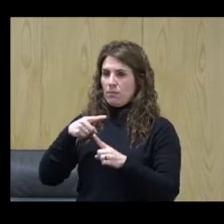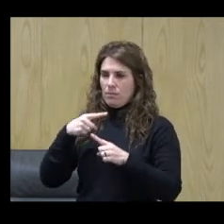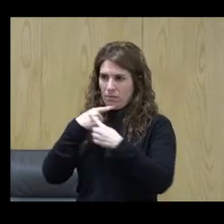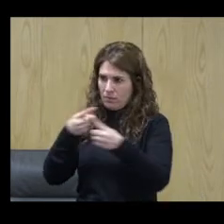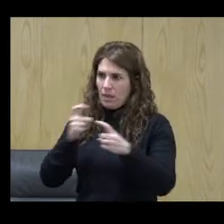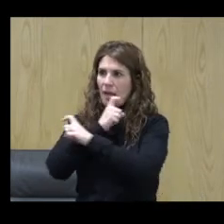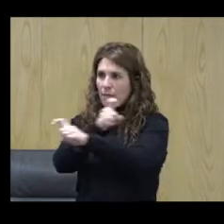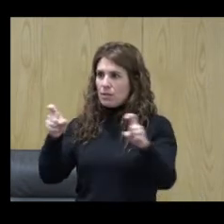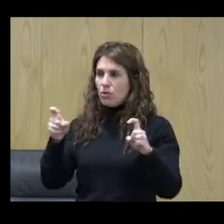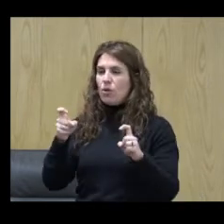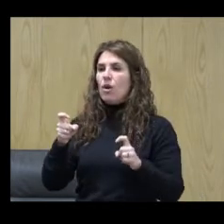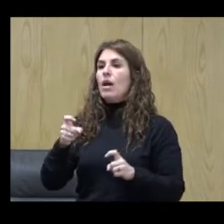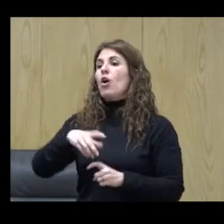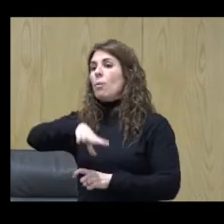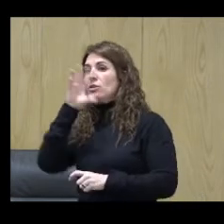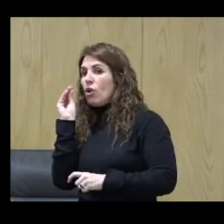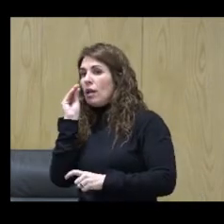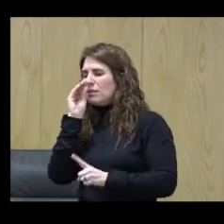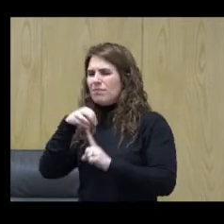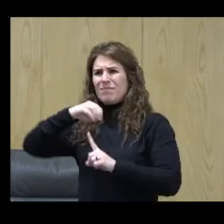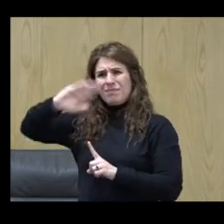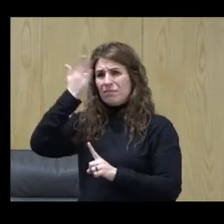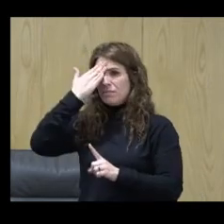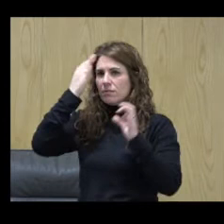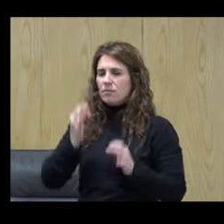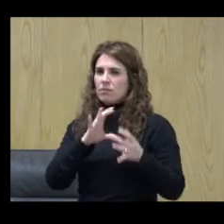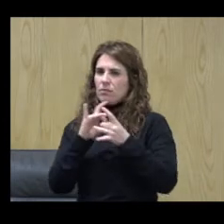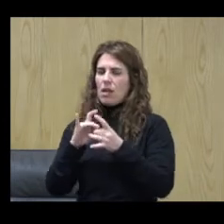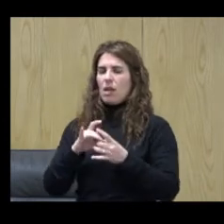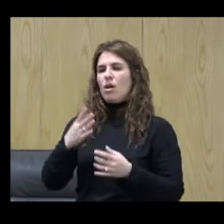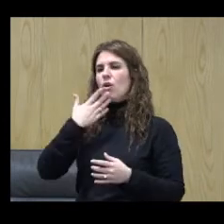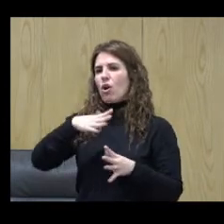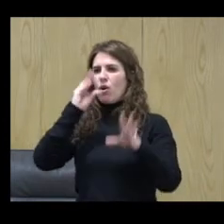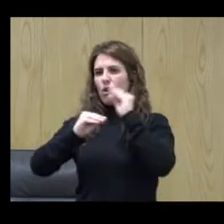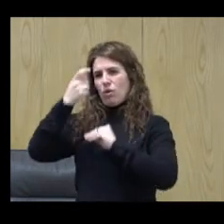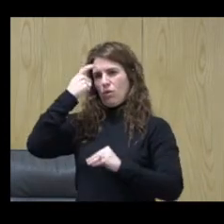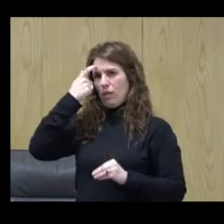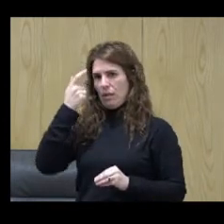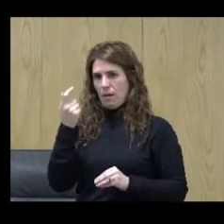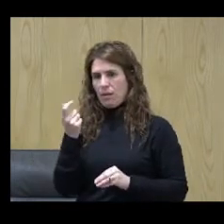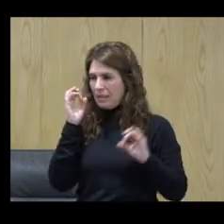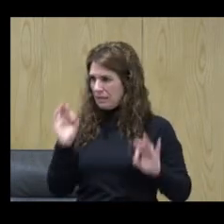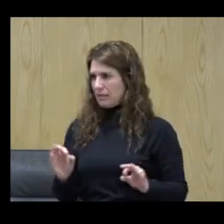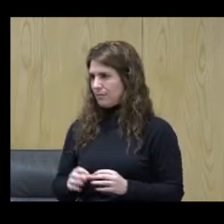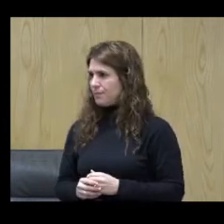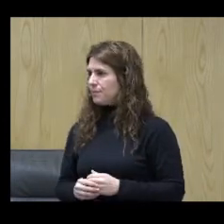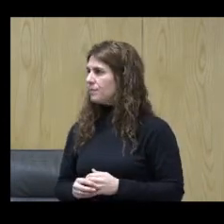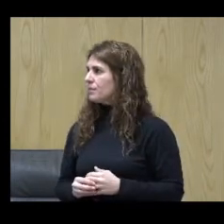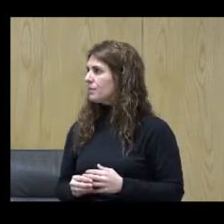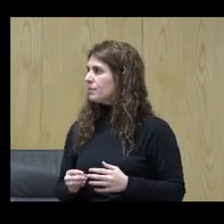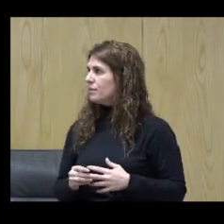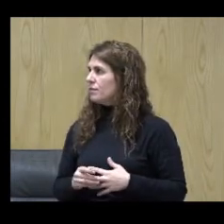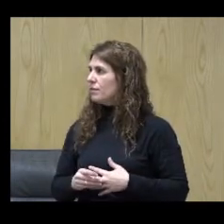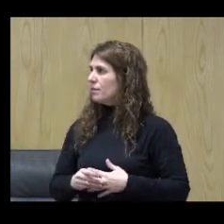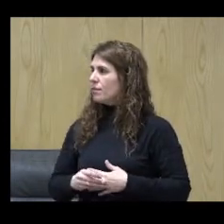de la accesibilidad cognitiva. Esto lo hemos dicho ya muchas veces y estamos convencidos de que es así. Vamos a